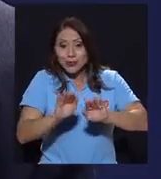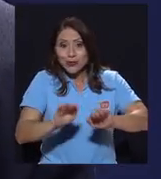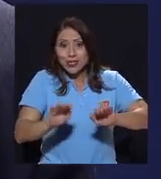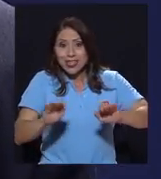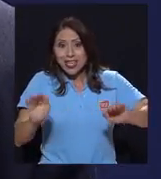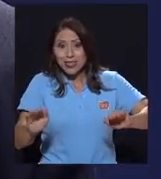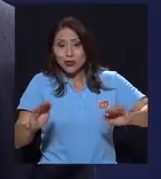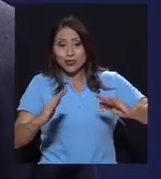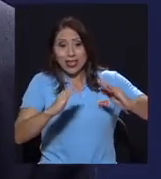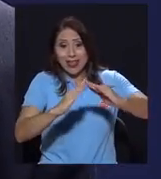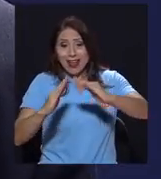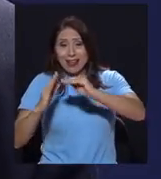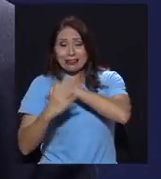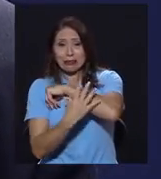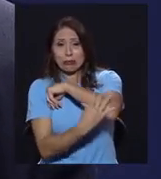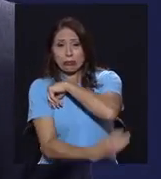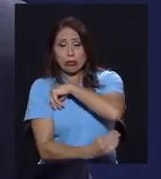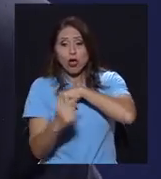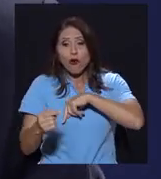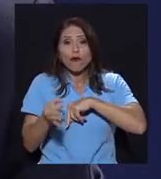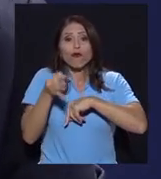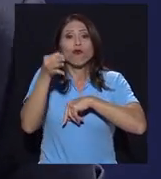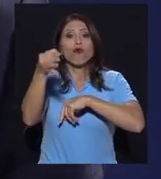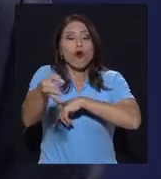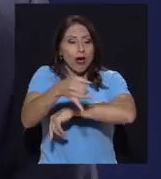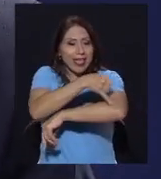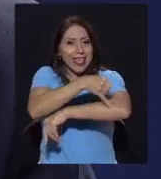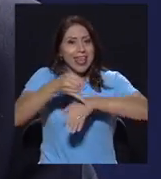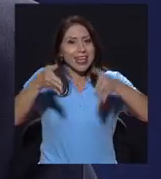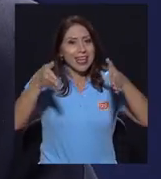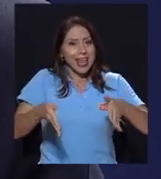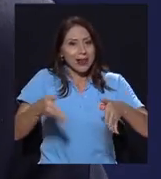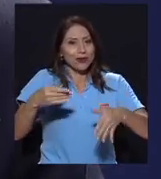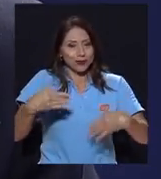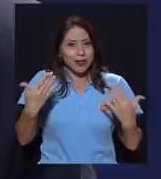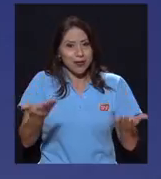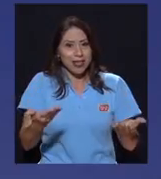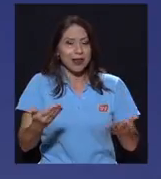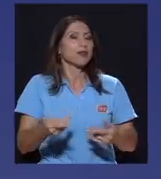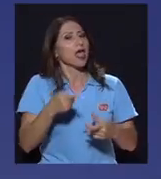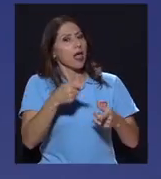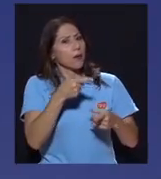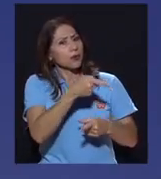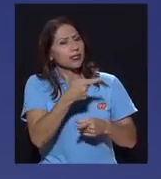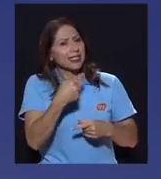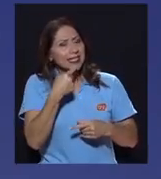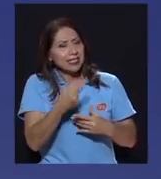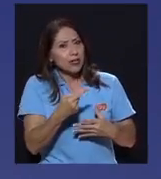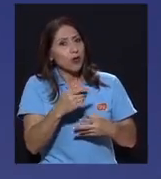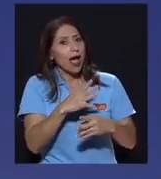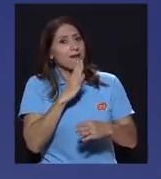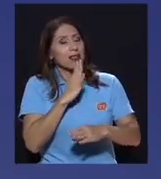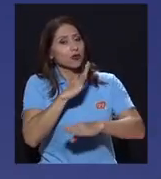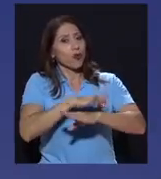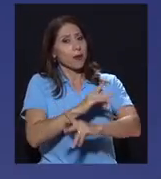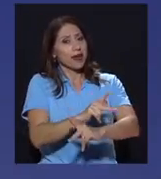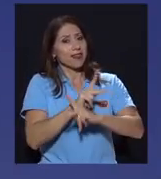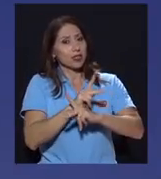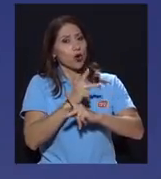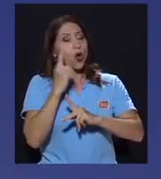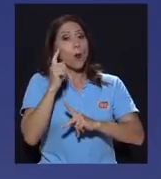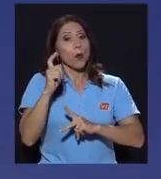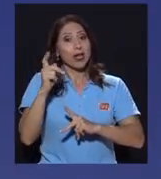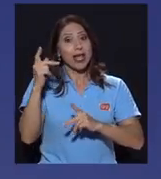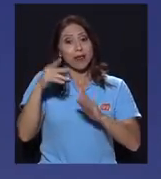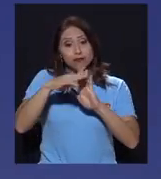de los precarios de hoy se conviertan en los ingenieros de mañana parece importante que usted destaca el tema de la prevención porque las políticas de